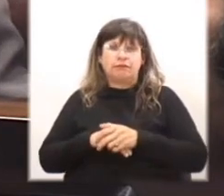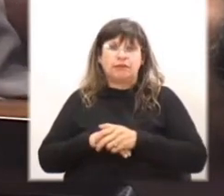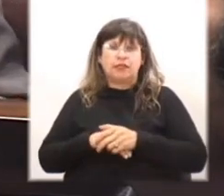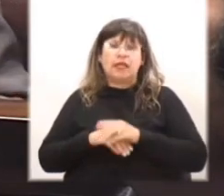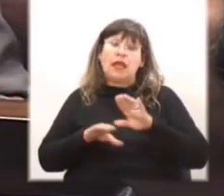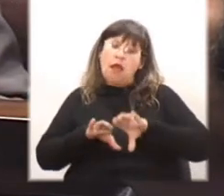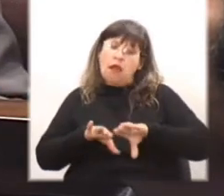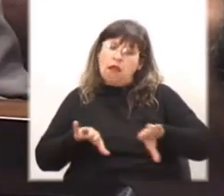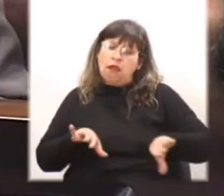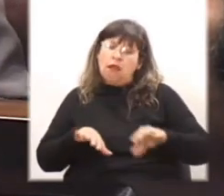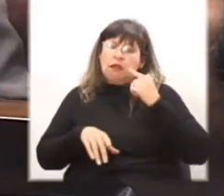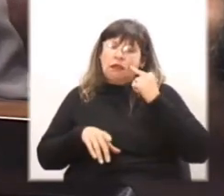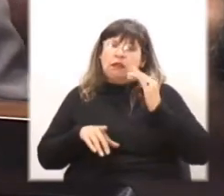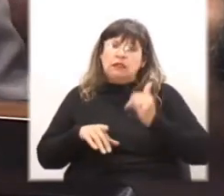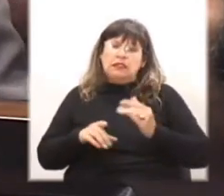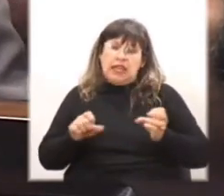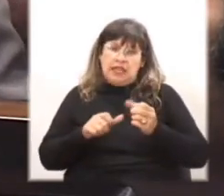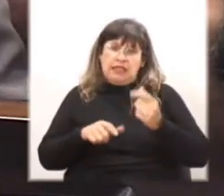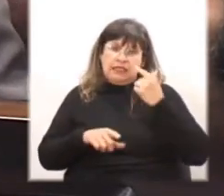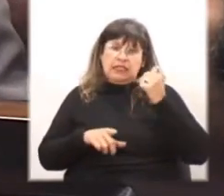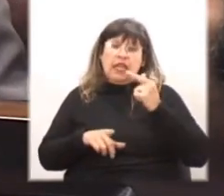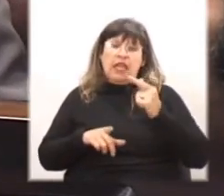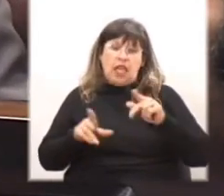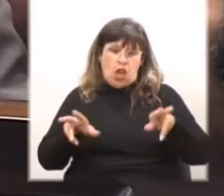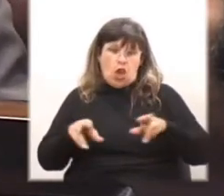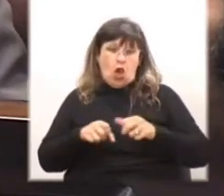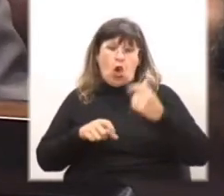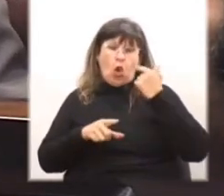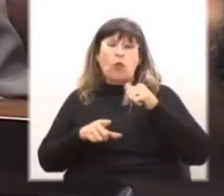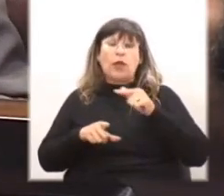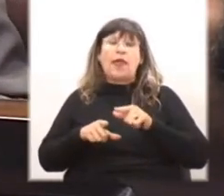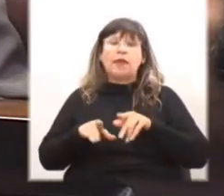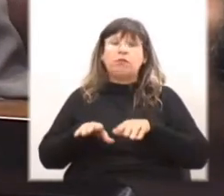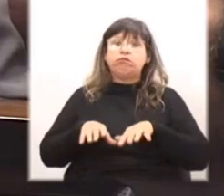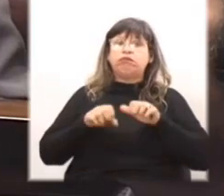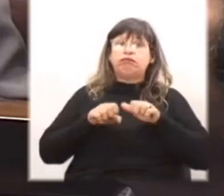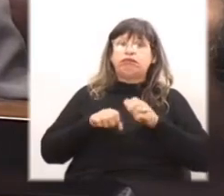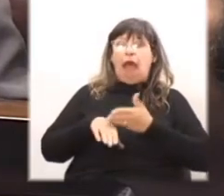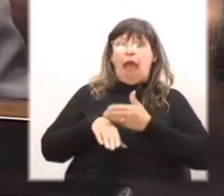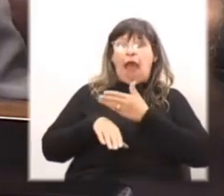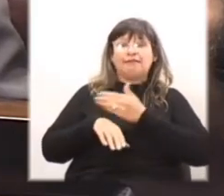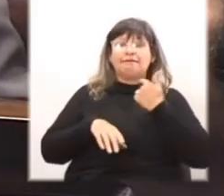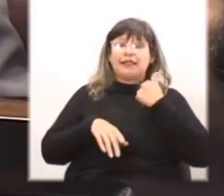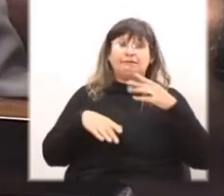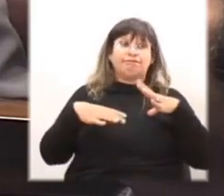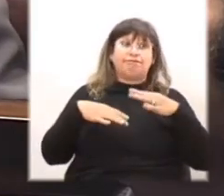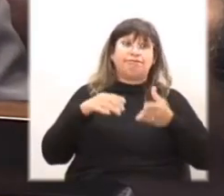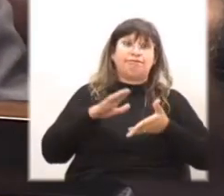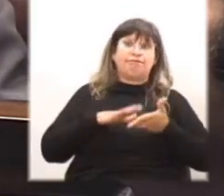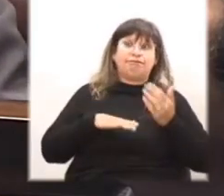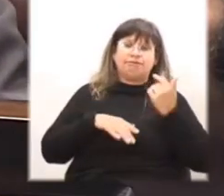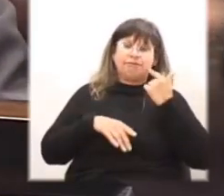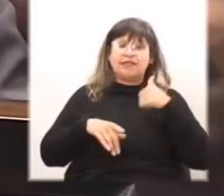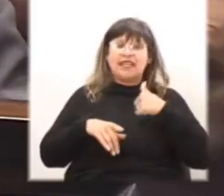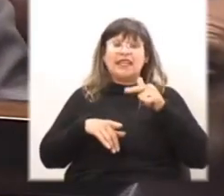independientemente de si se hace efectivo el cobro del retiro anticipado, preguntar si ese régimen alcanza a alguno de los miembros